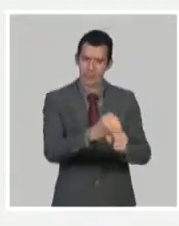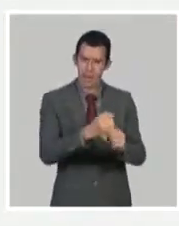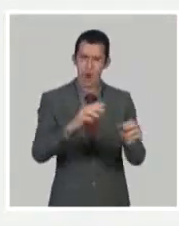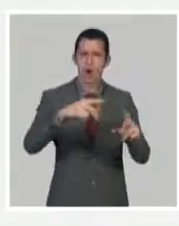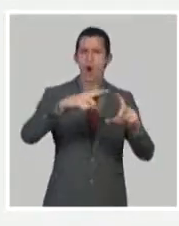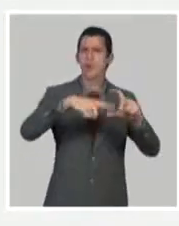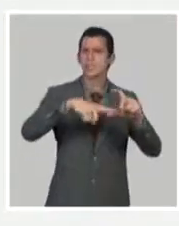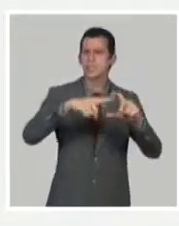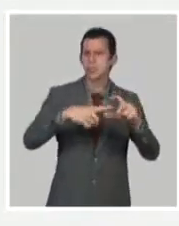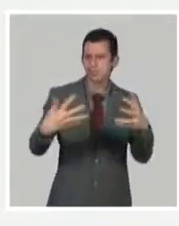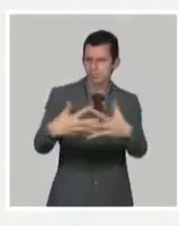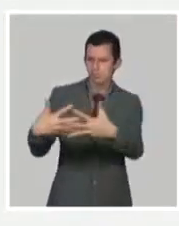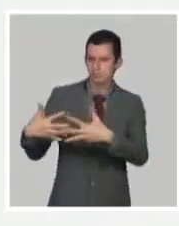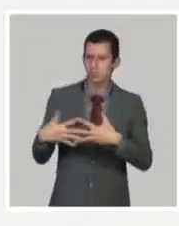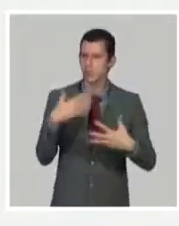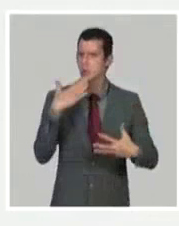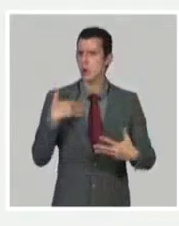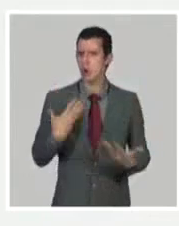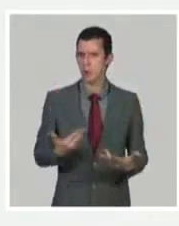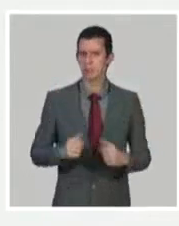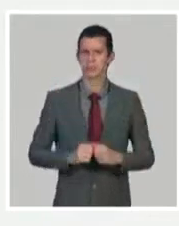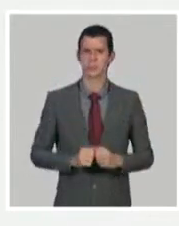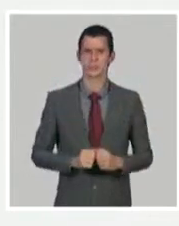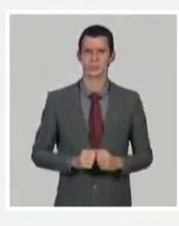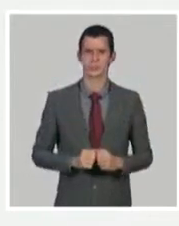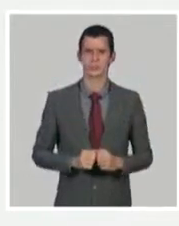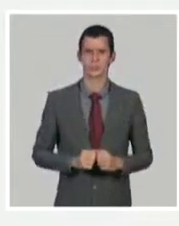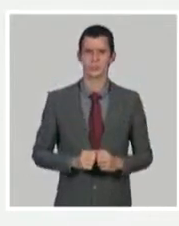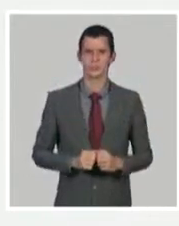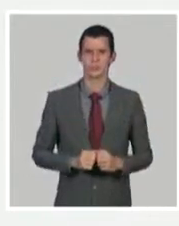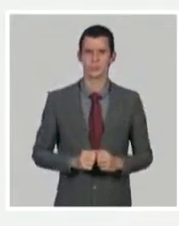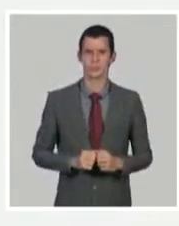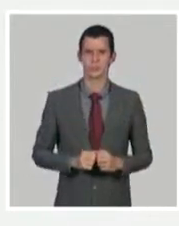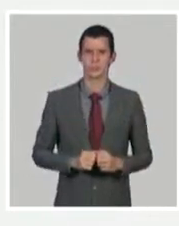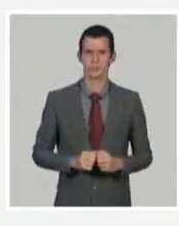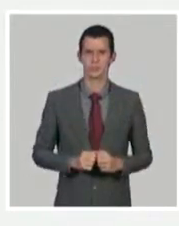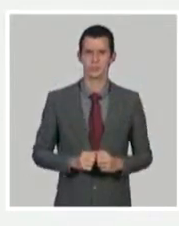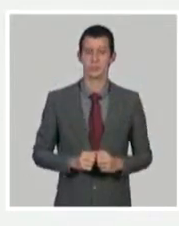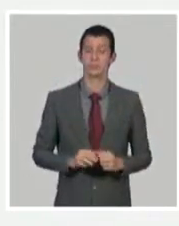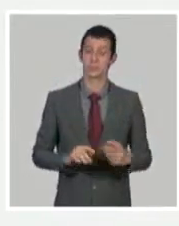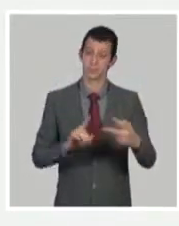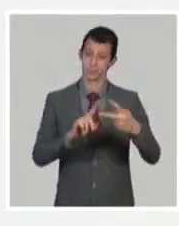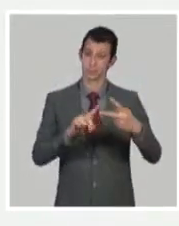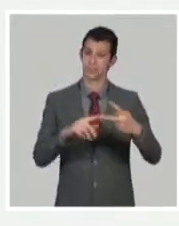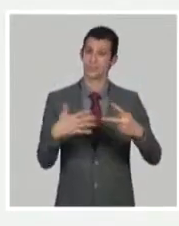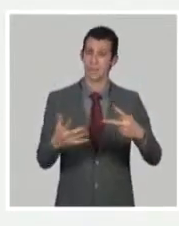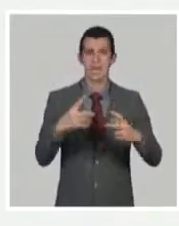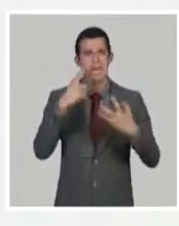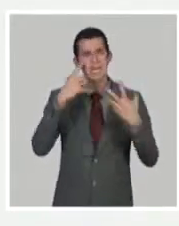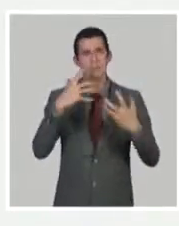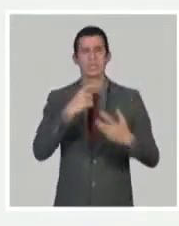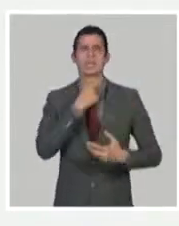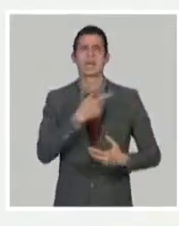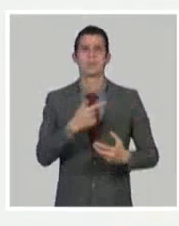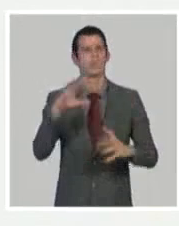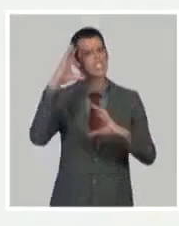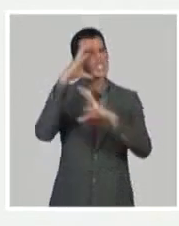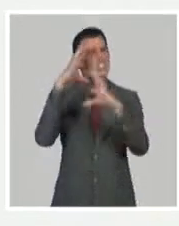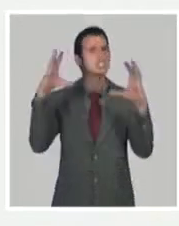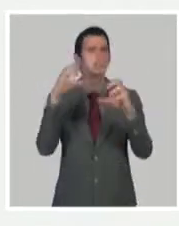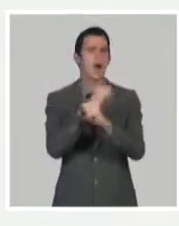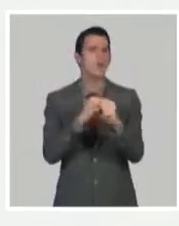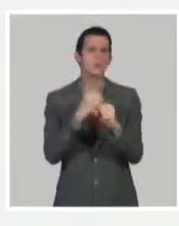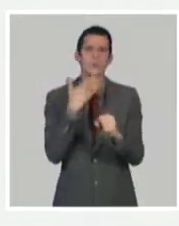dimensión científica, que yo creo que científica no solo asociada al descubrimiento de los candidatos, a que los candidatos se